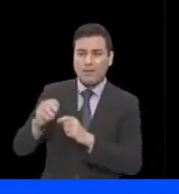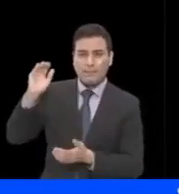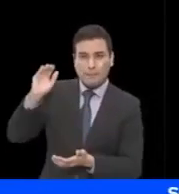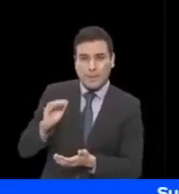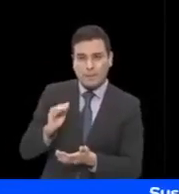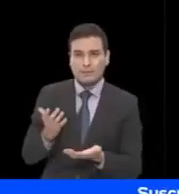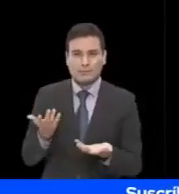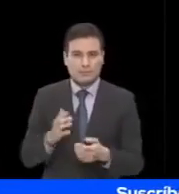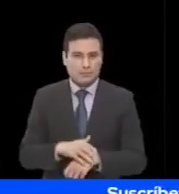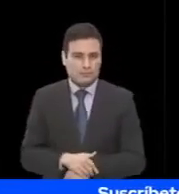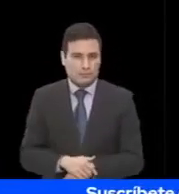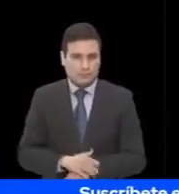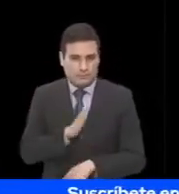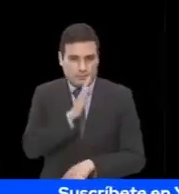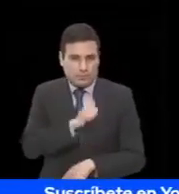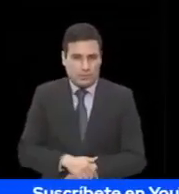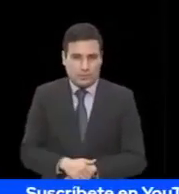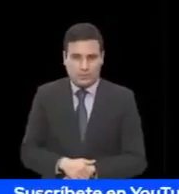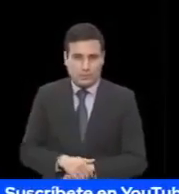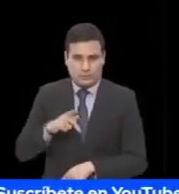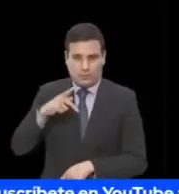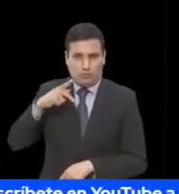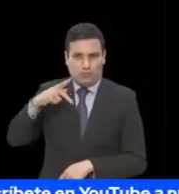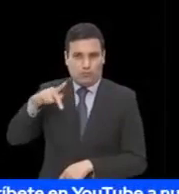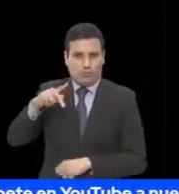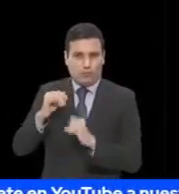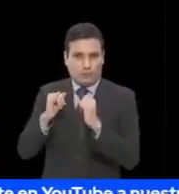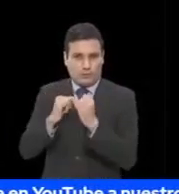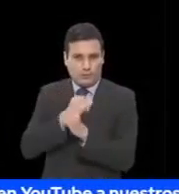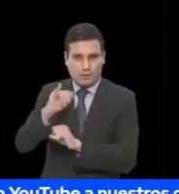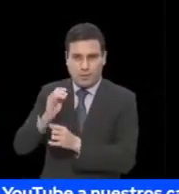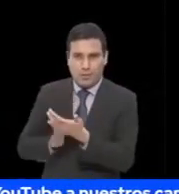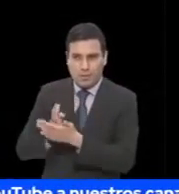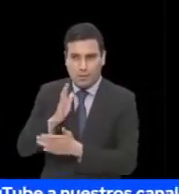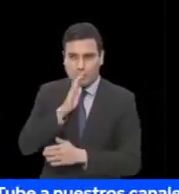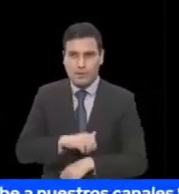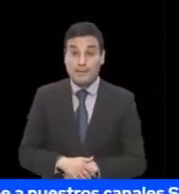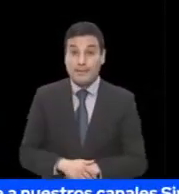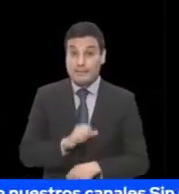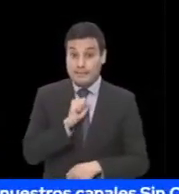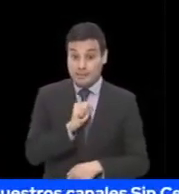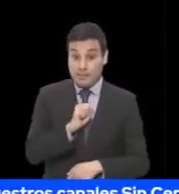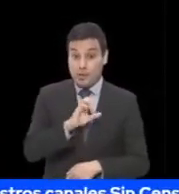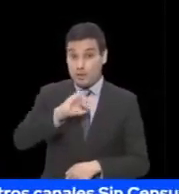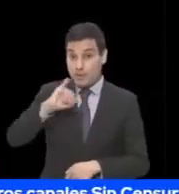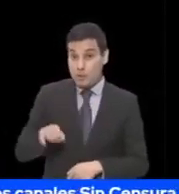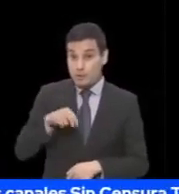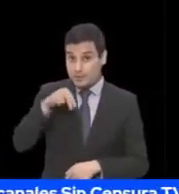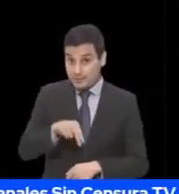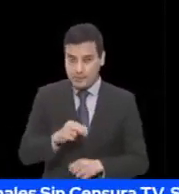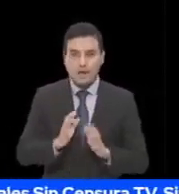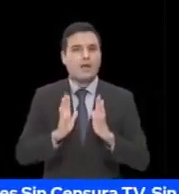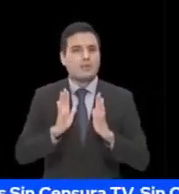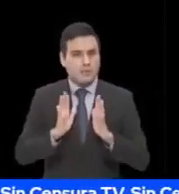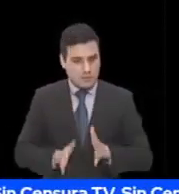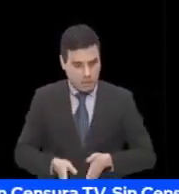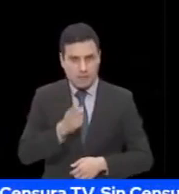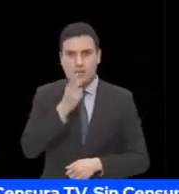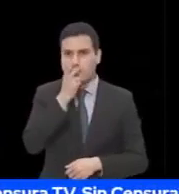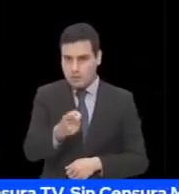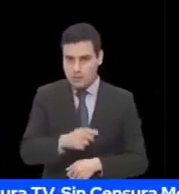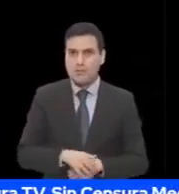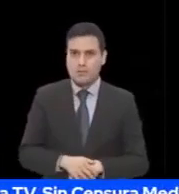de intrometerse en su vida. Los órganos autónomos, ya la Suprema Corte de Justicia de la Nación ya determinó cómo deben